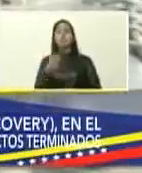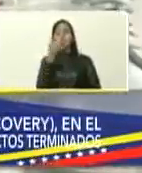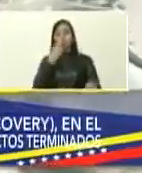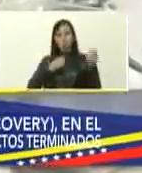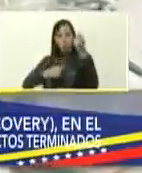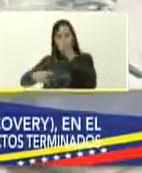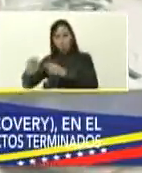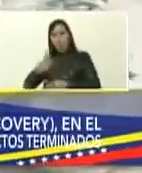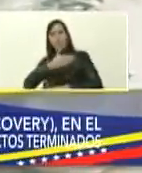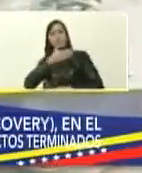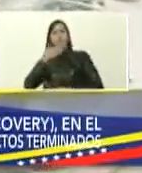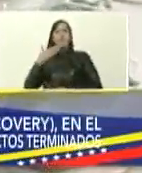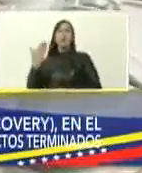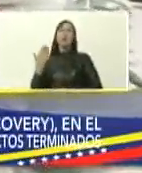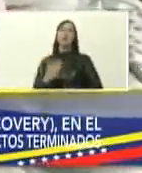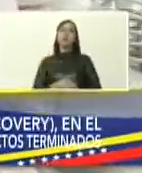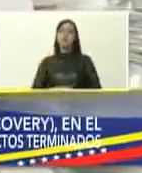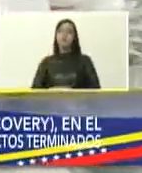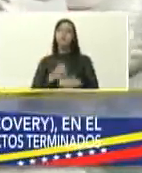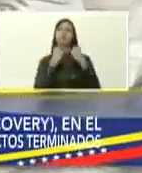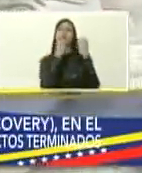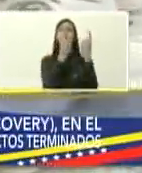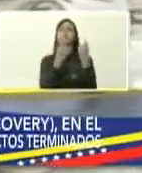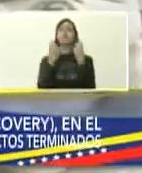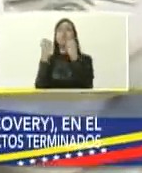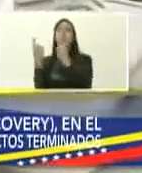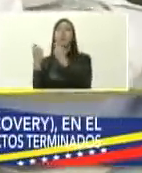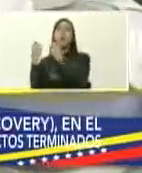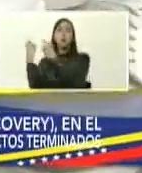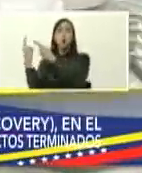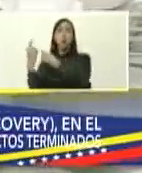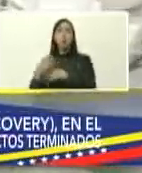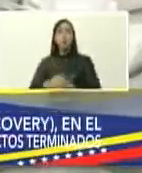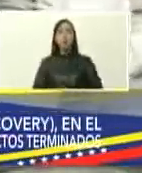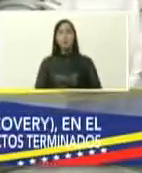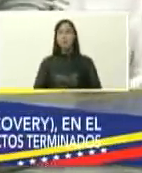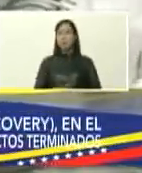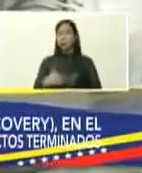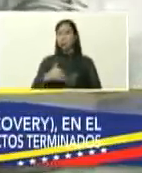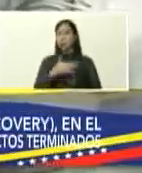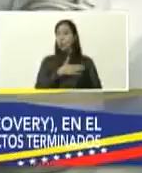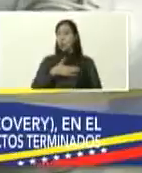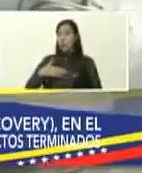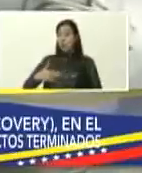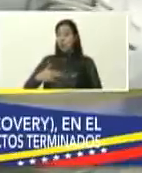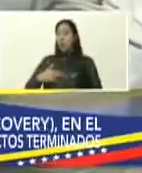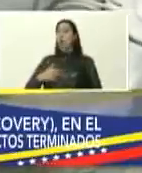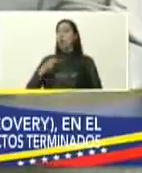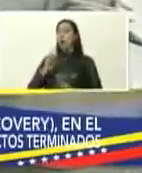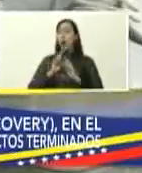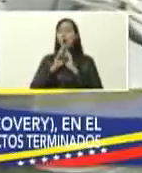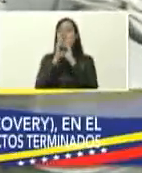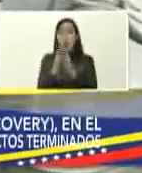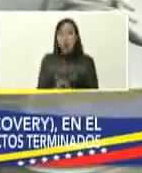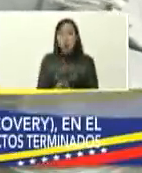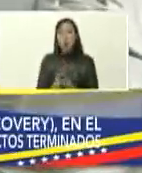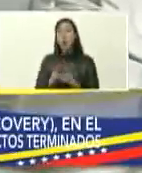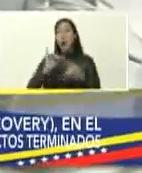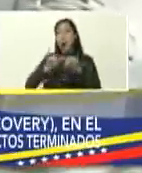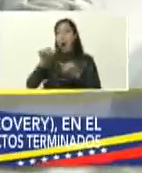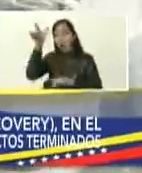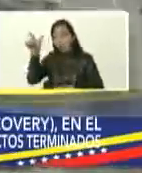ofertas exportables de nuestro país. Pero yo quisiera pues que esta pregunta la respondiera el